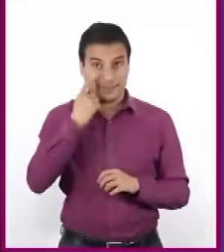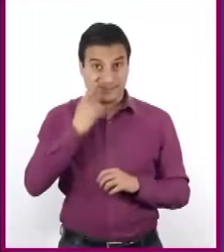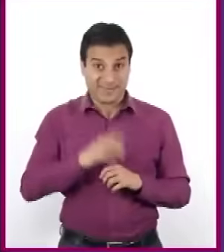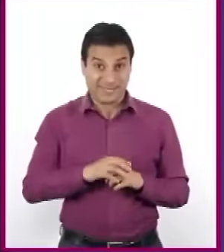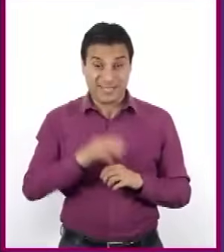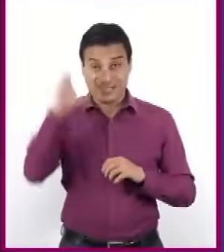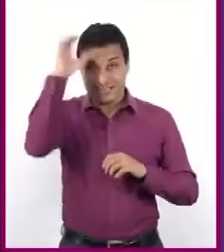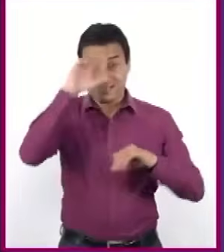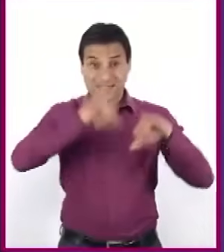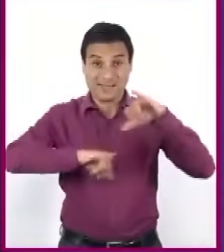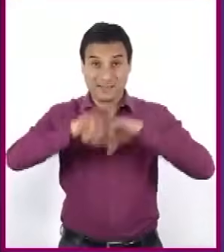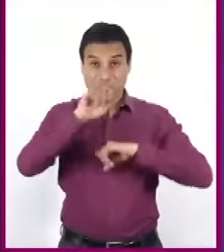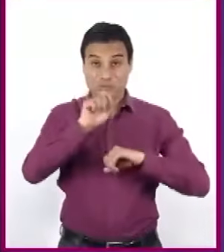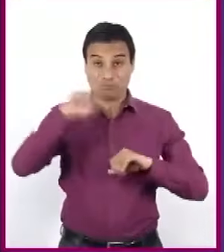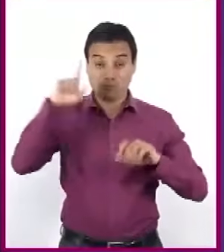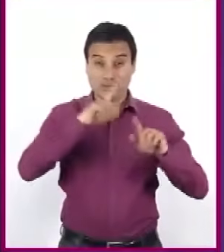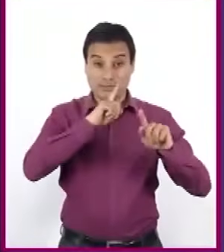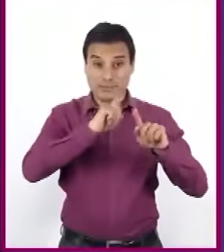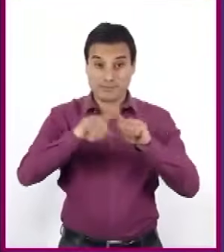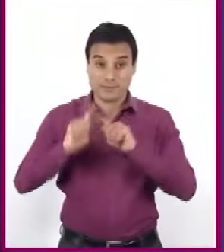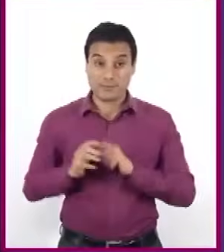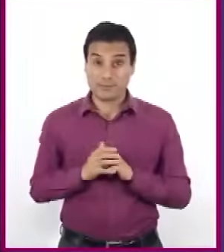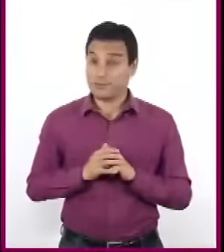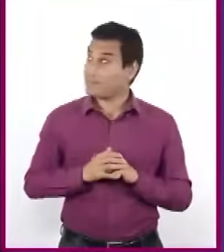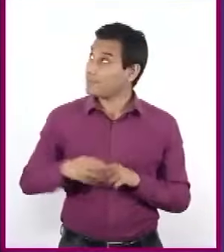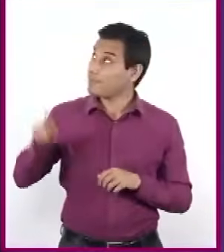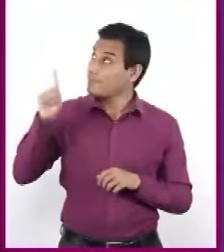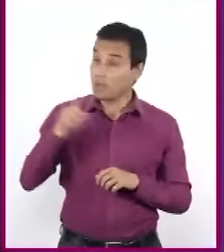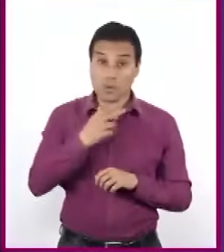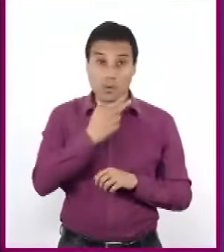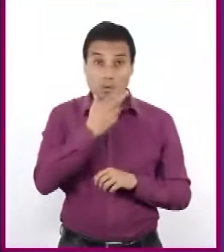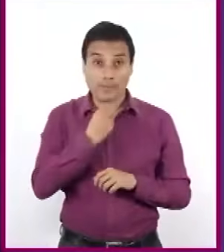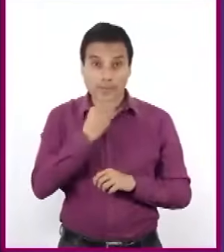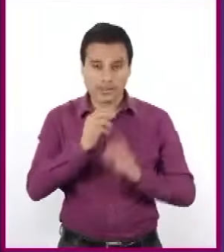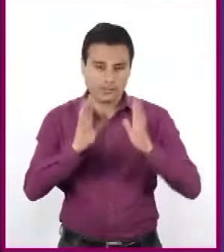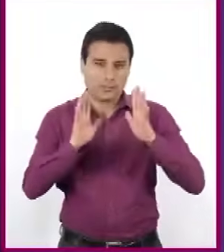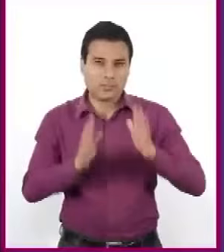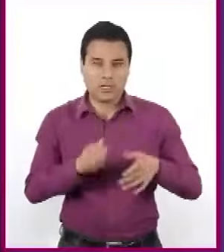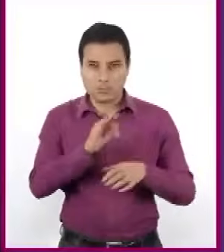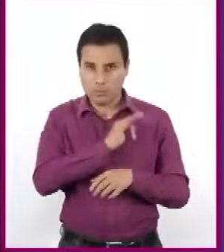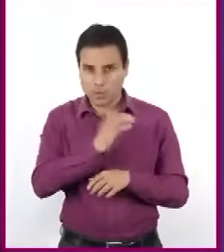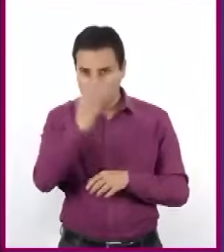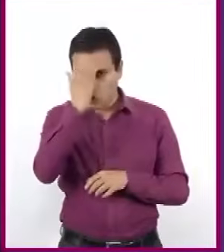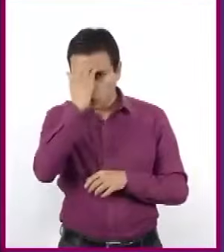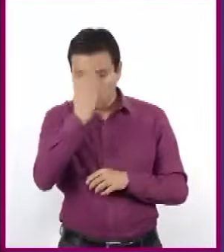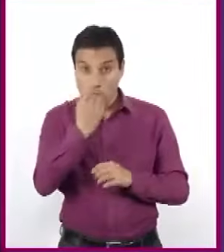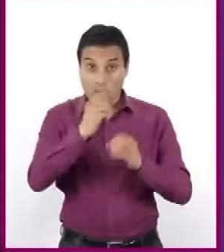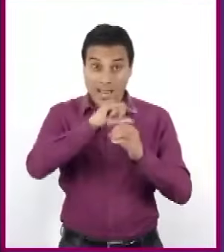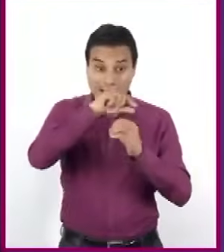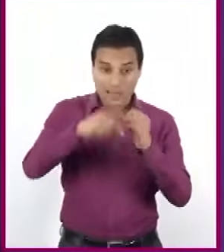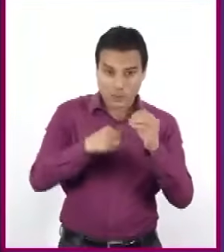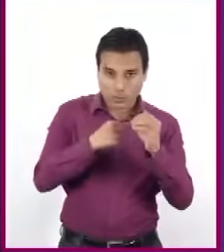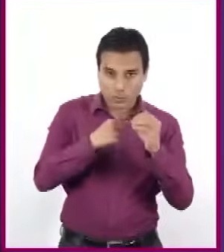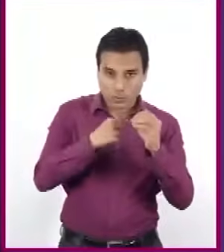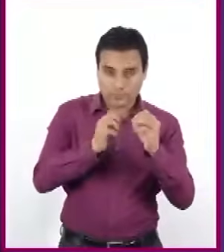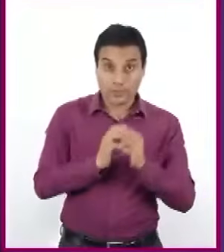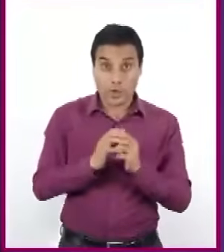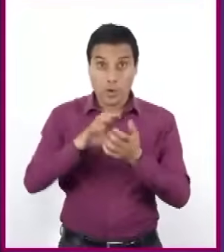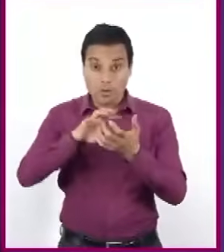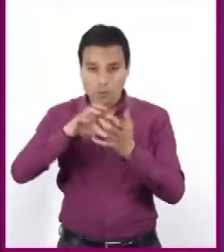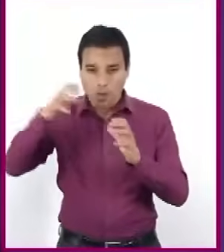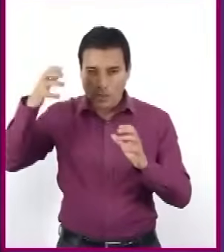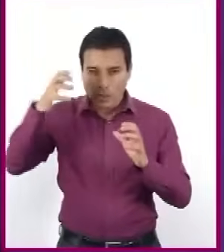varios científicos, Cannizzaro pudo determinar la diferencia entre la masa de un solo átomo y la masa de una